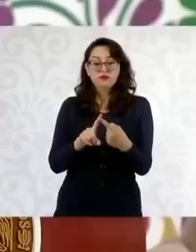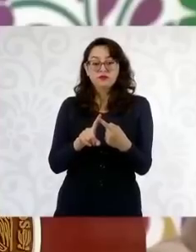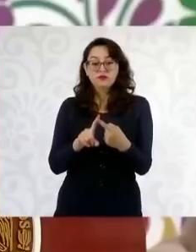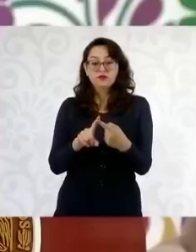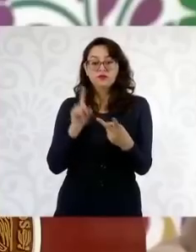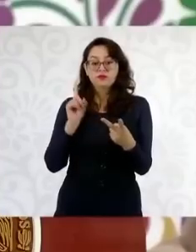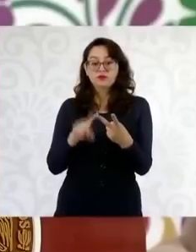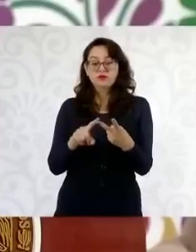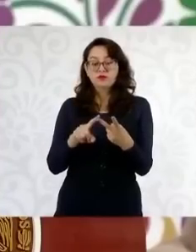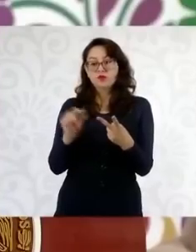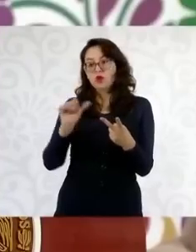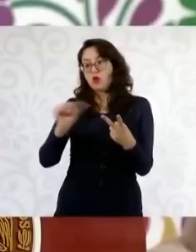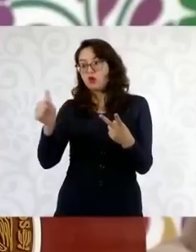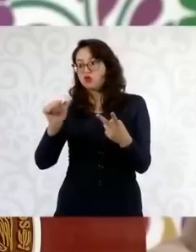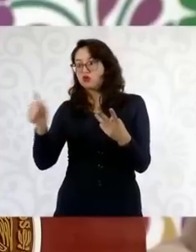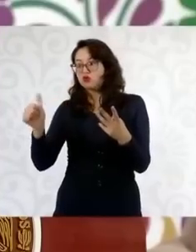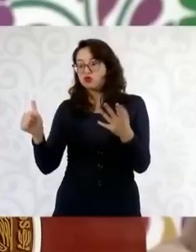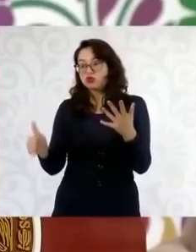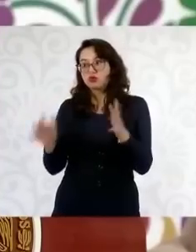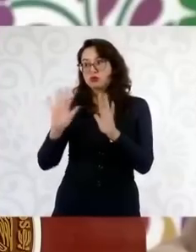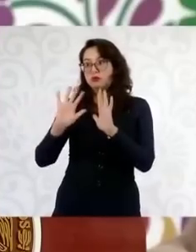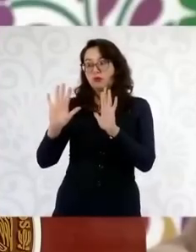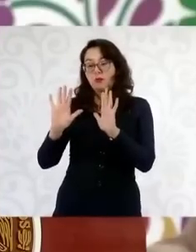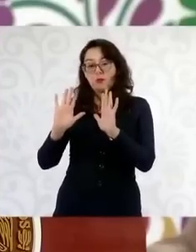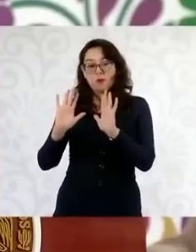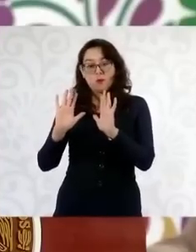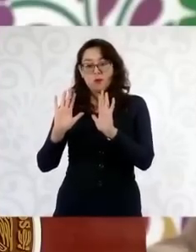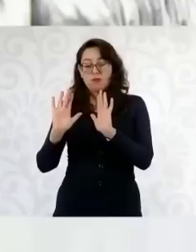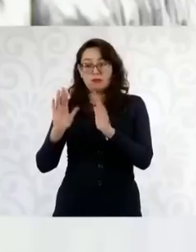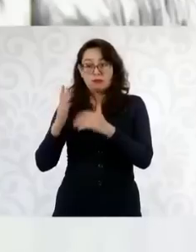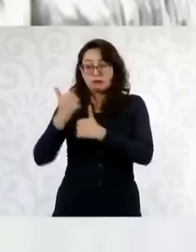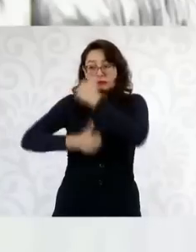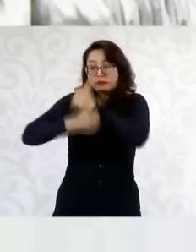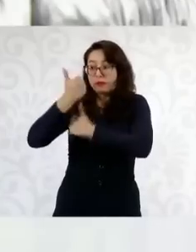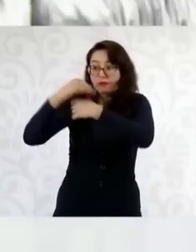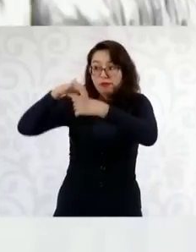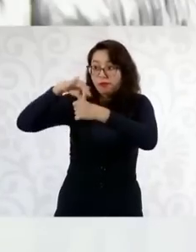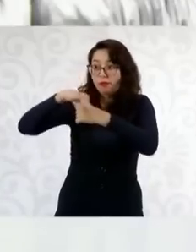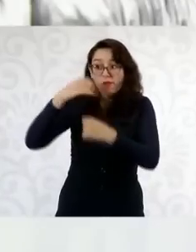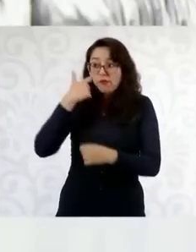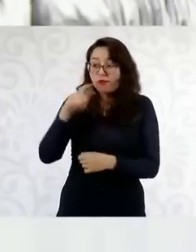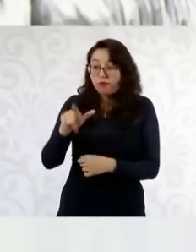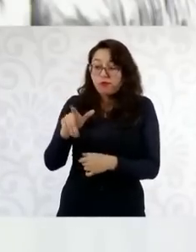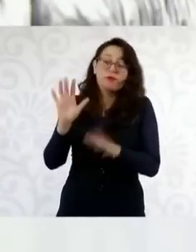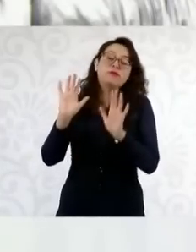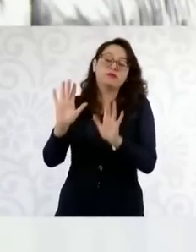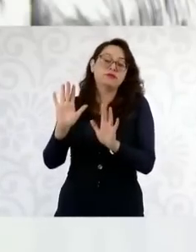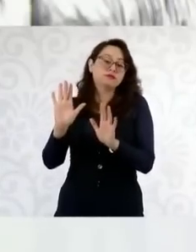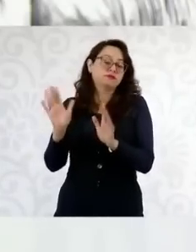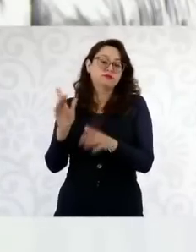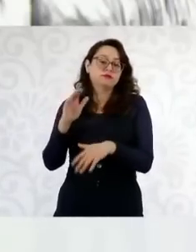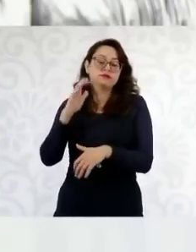y los otros ministros y ministras, si no participan en la elección, se van en